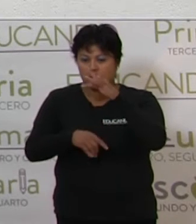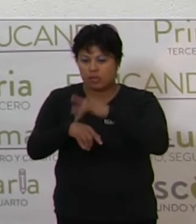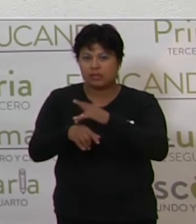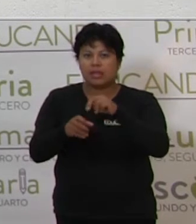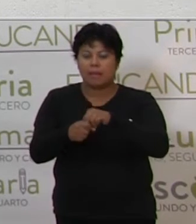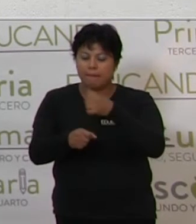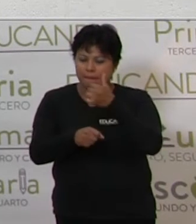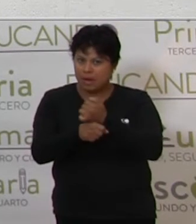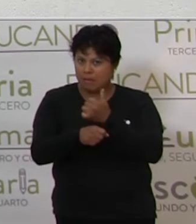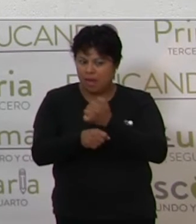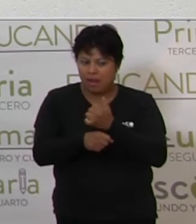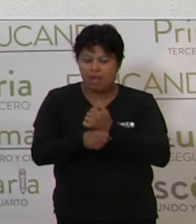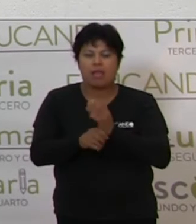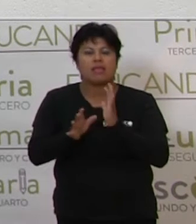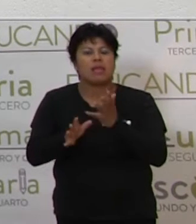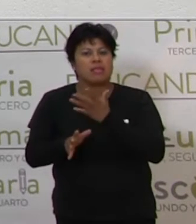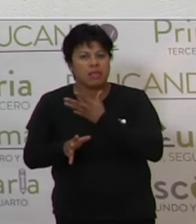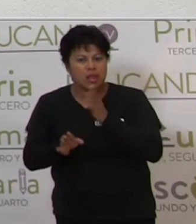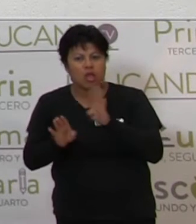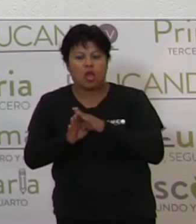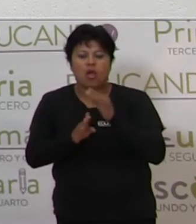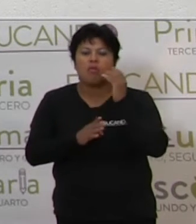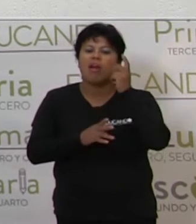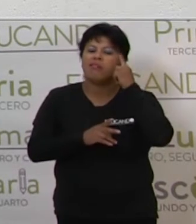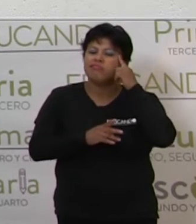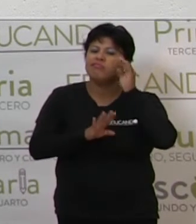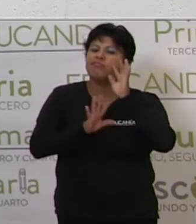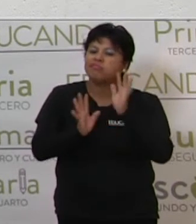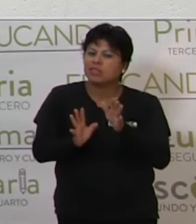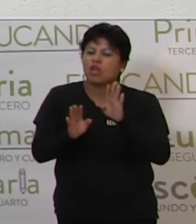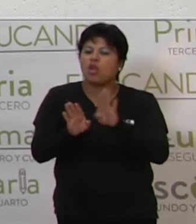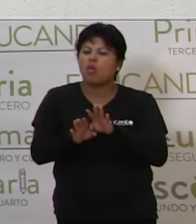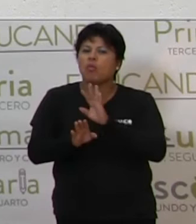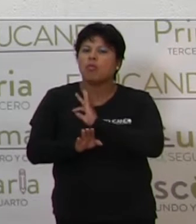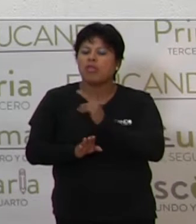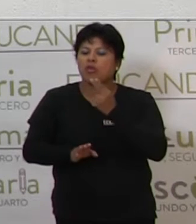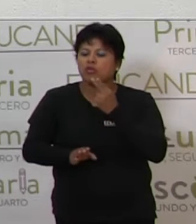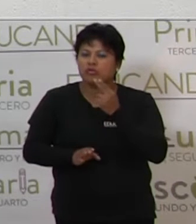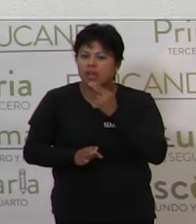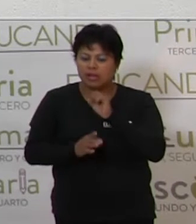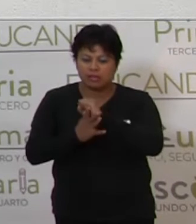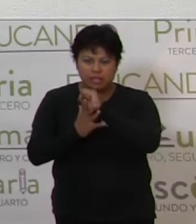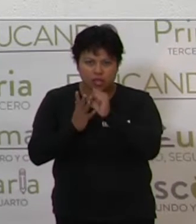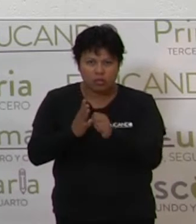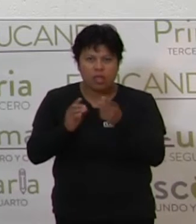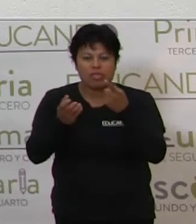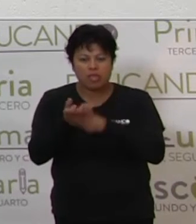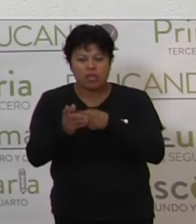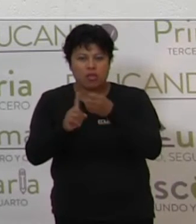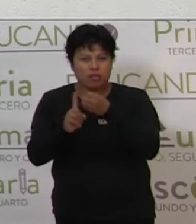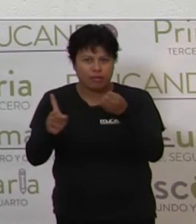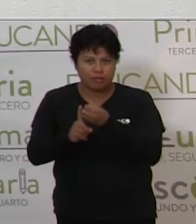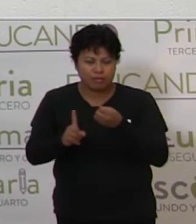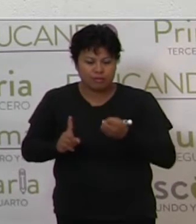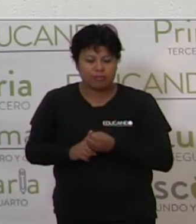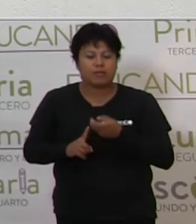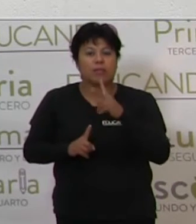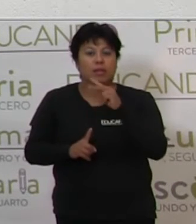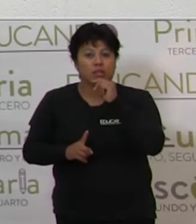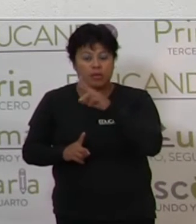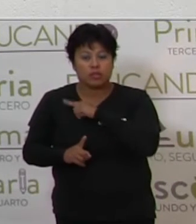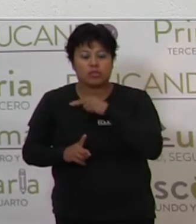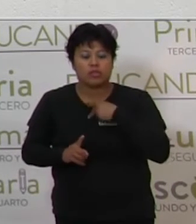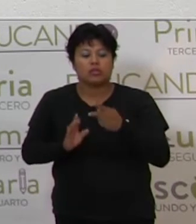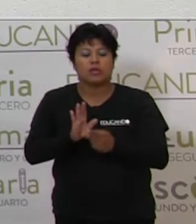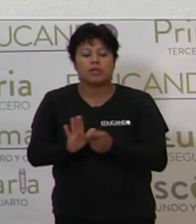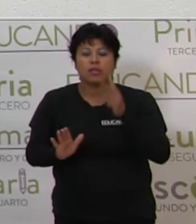primaria, ya tienen una idea muy precisa también de cómo funciona dentro de una oración, pero los estamos